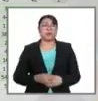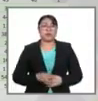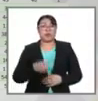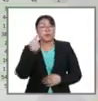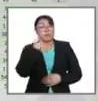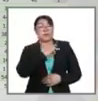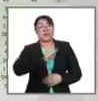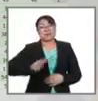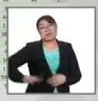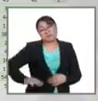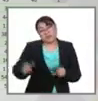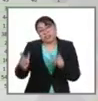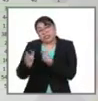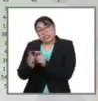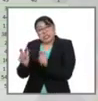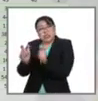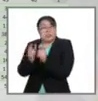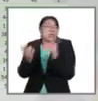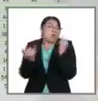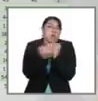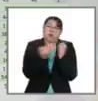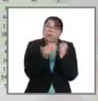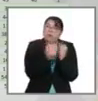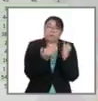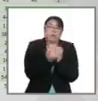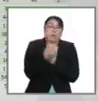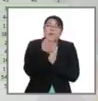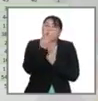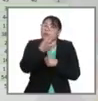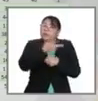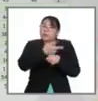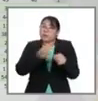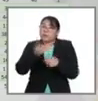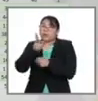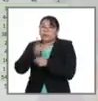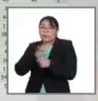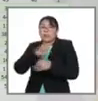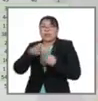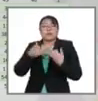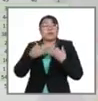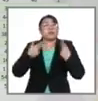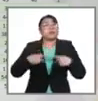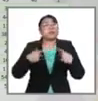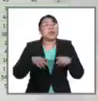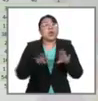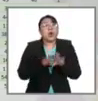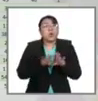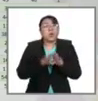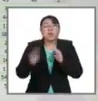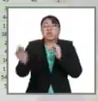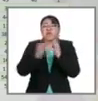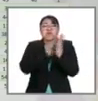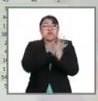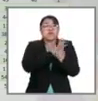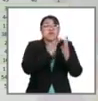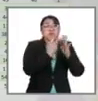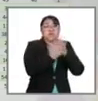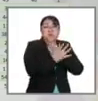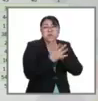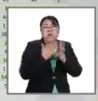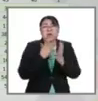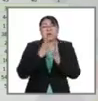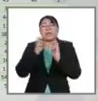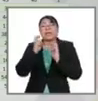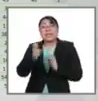municipios de las áreas rurales por lo cual les hacemos la más cordial invitación a que evitemos la movilidad a las ciudades de grande